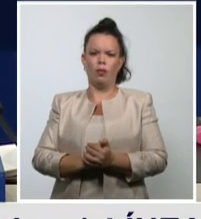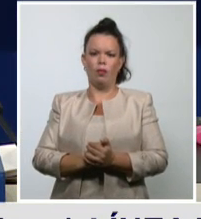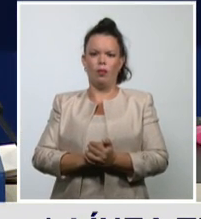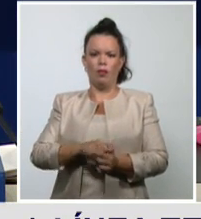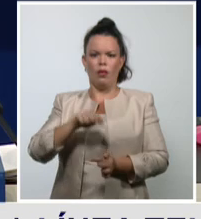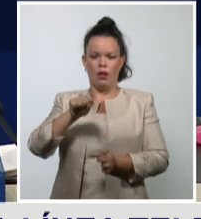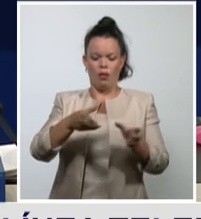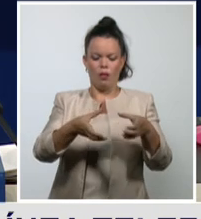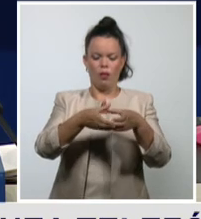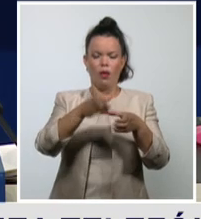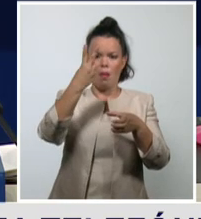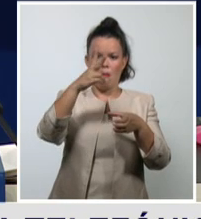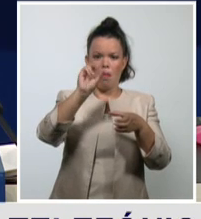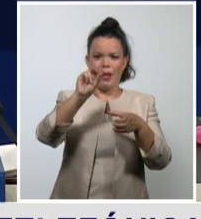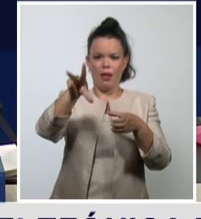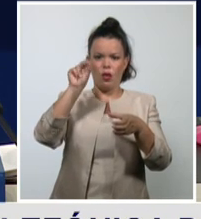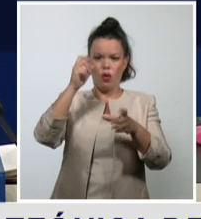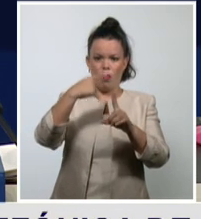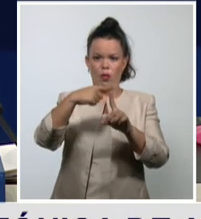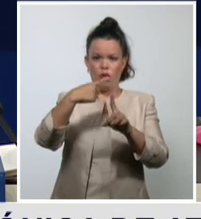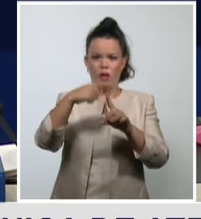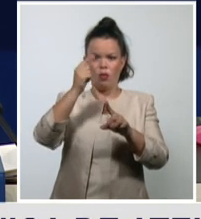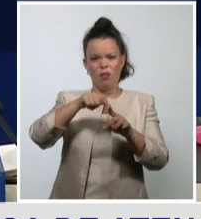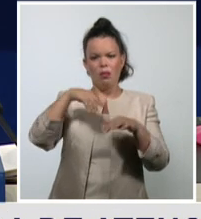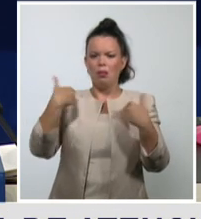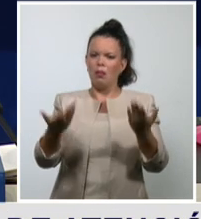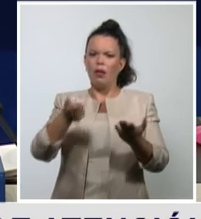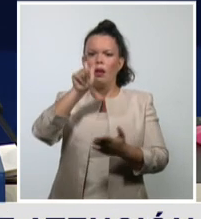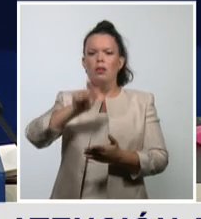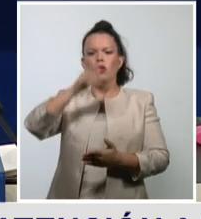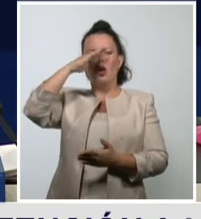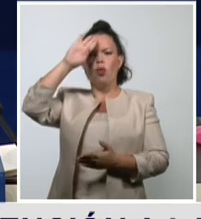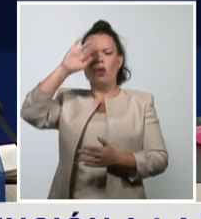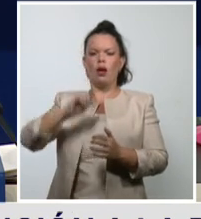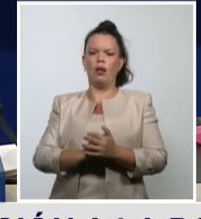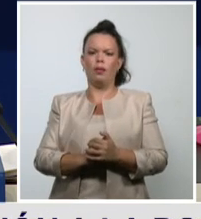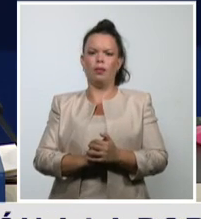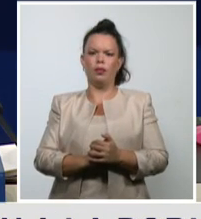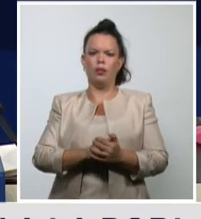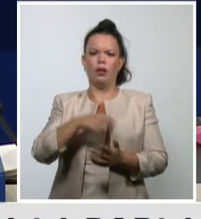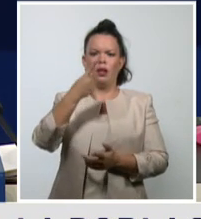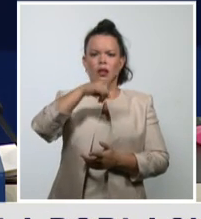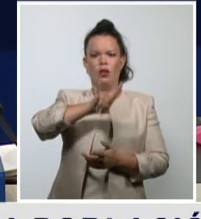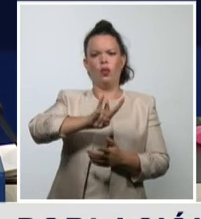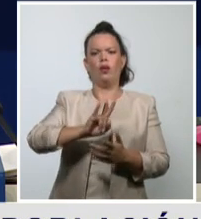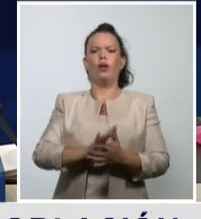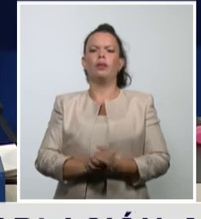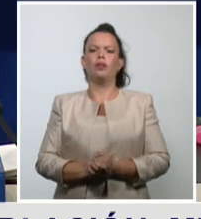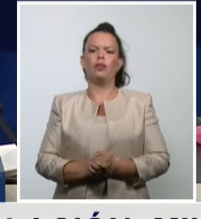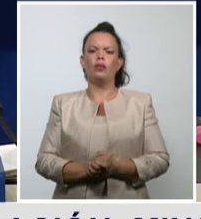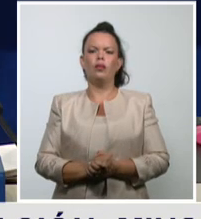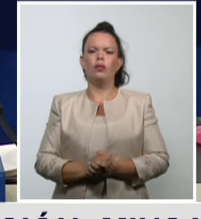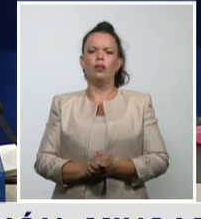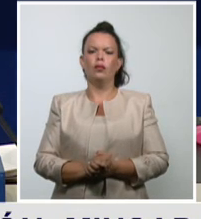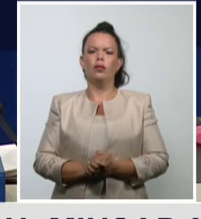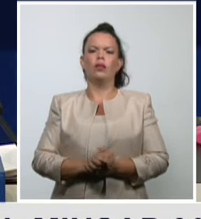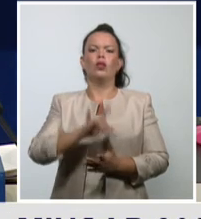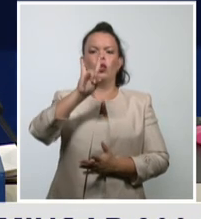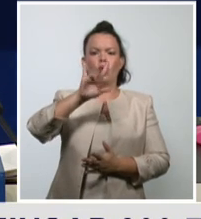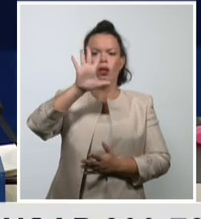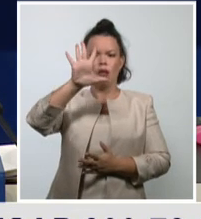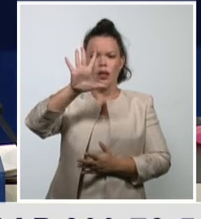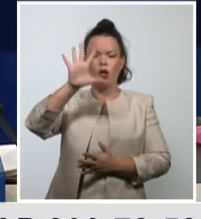fueron cubanos, de ellos 19, o sea, el 95% fueron contactos de casos